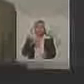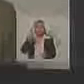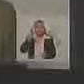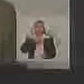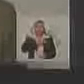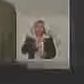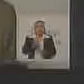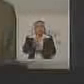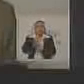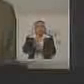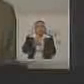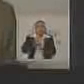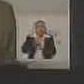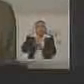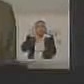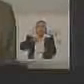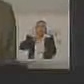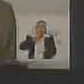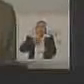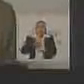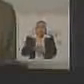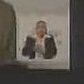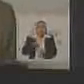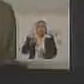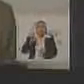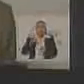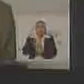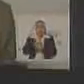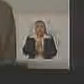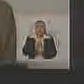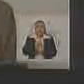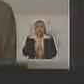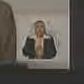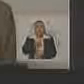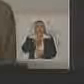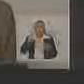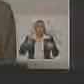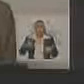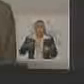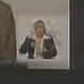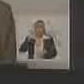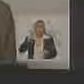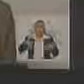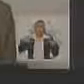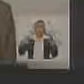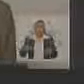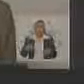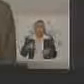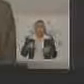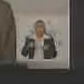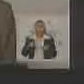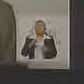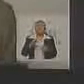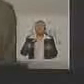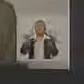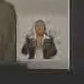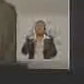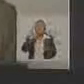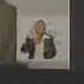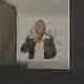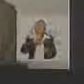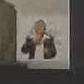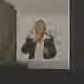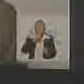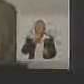vulnerando derechos de los más débiles y sobre todo de las mujeres y de los niños y de los ancianos. La